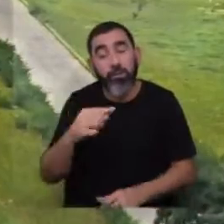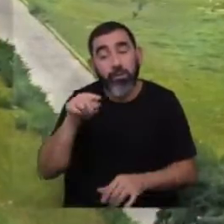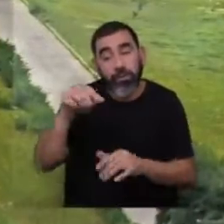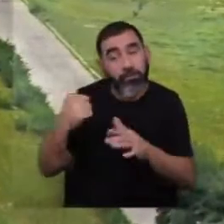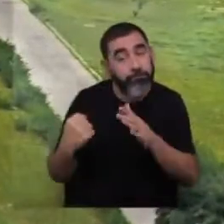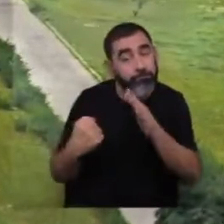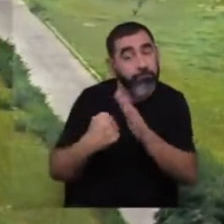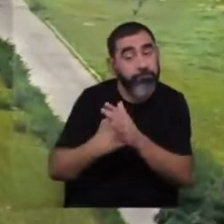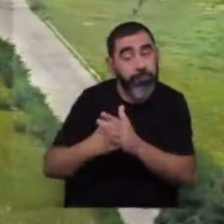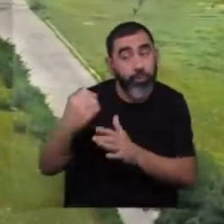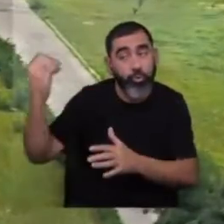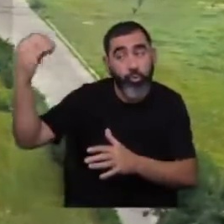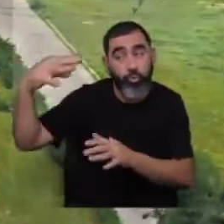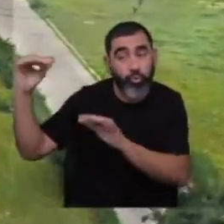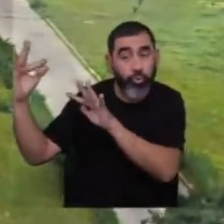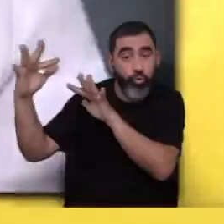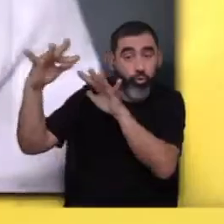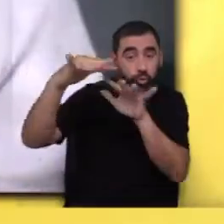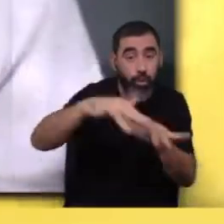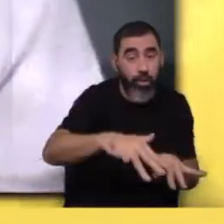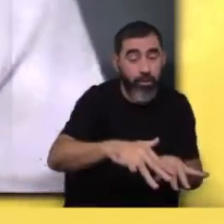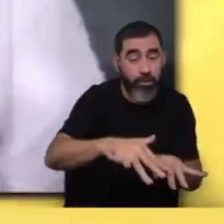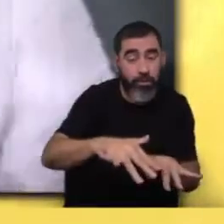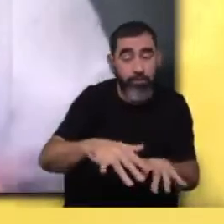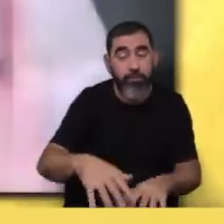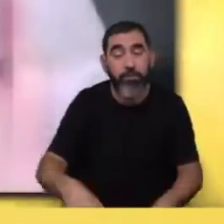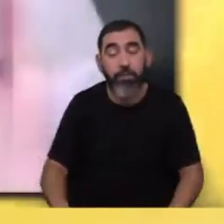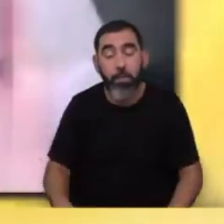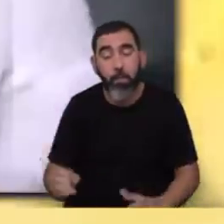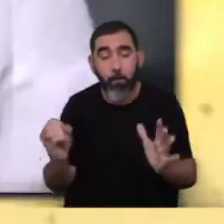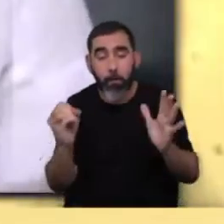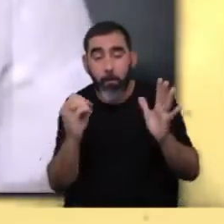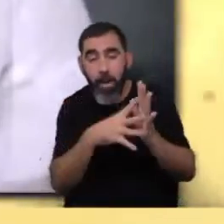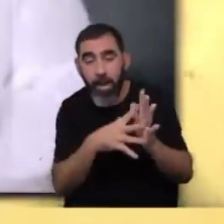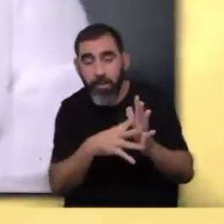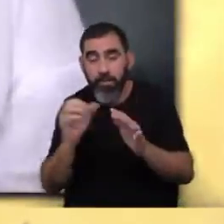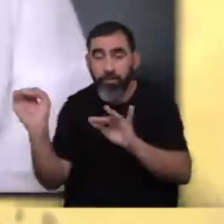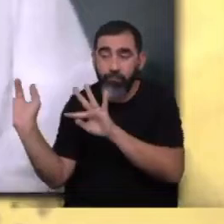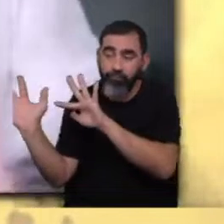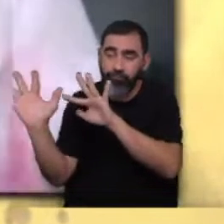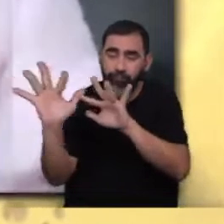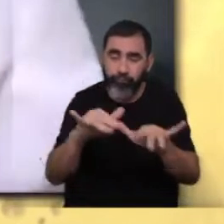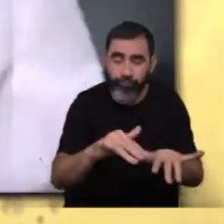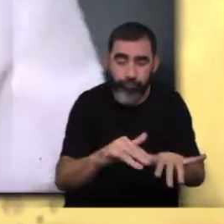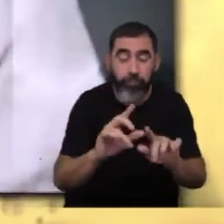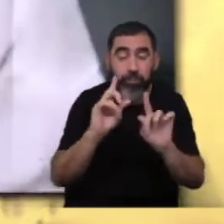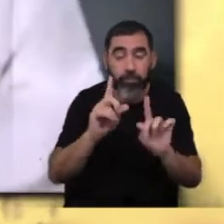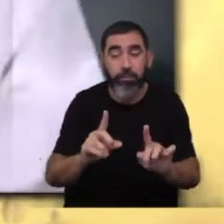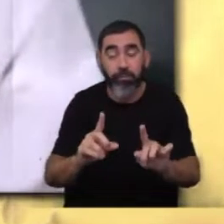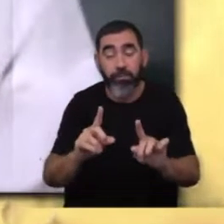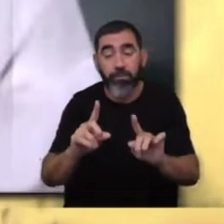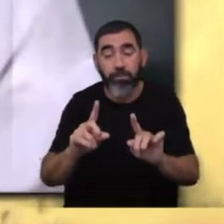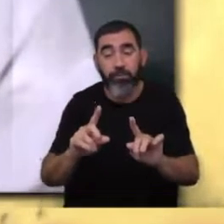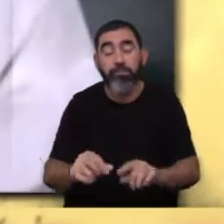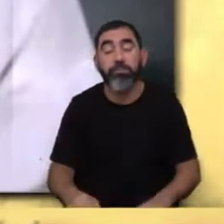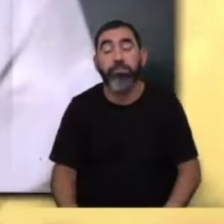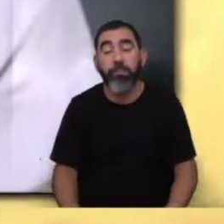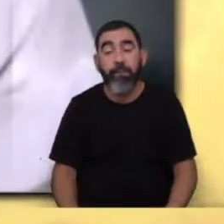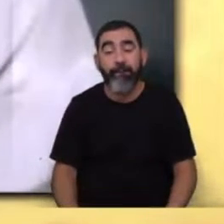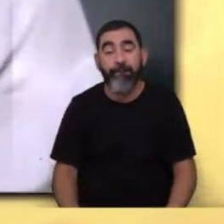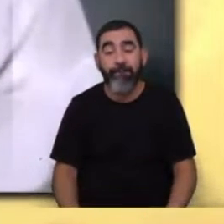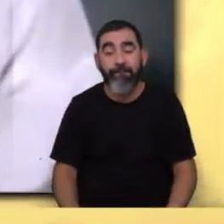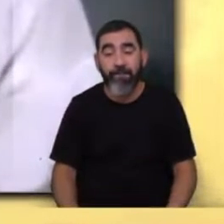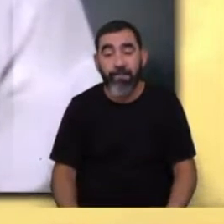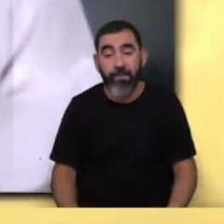pico de actividad solar, en el cual aumenta el número de manchas, aumenta el número de fulguraciones, aumenta el número de eyecciones masa